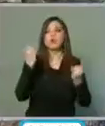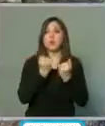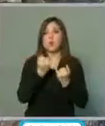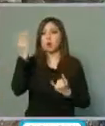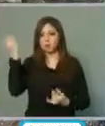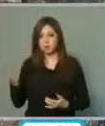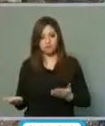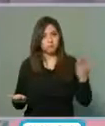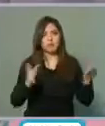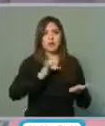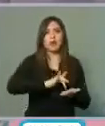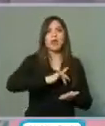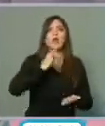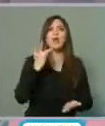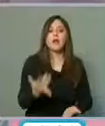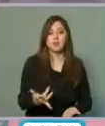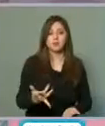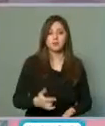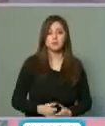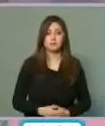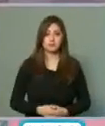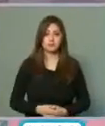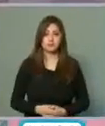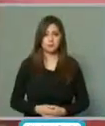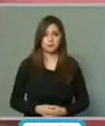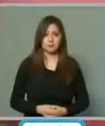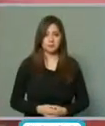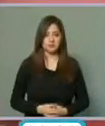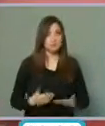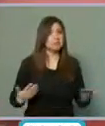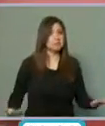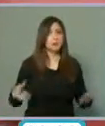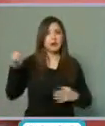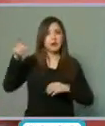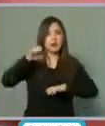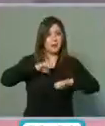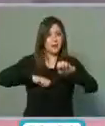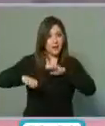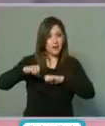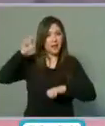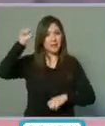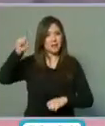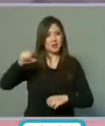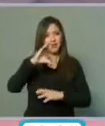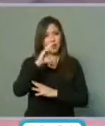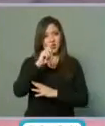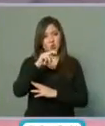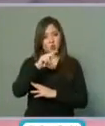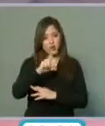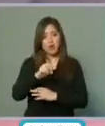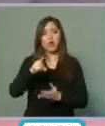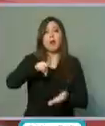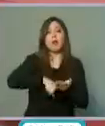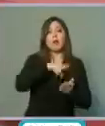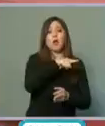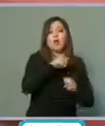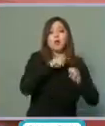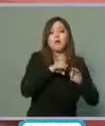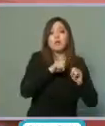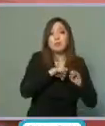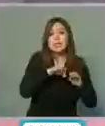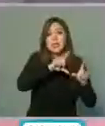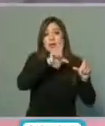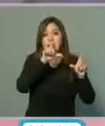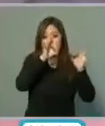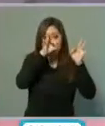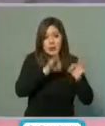personalmente, porque nosotros en la embajada, en el consulado, en la Oficina Nacional de Turismo de